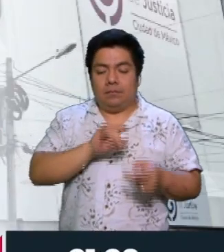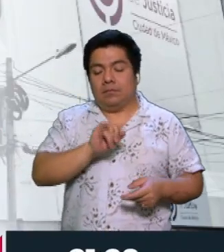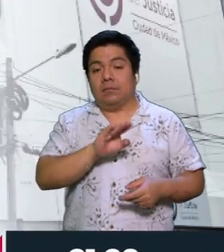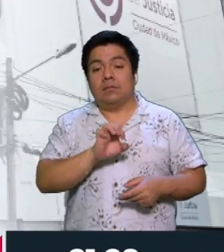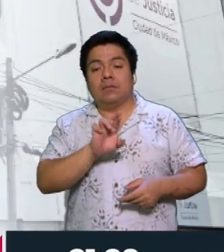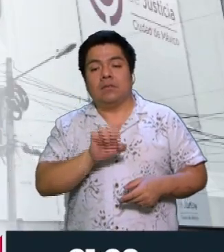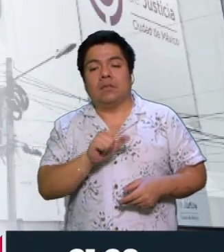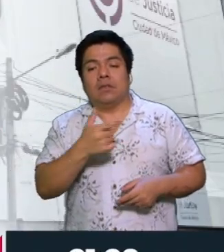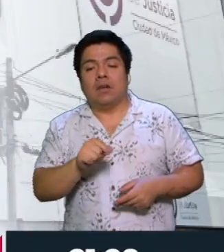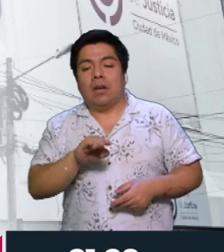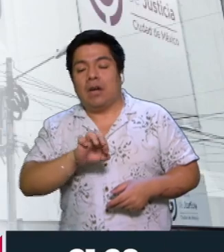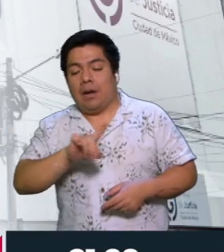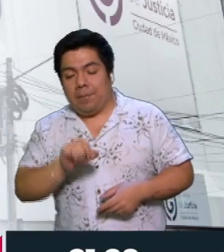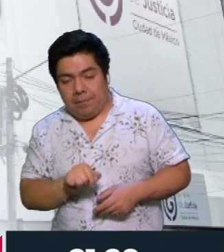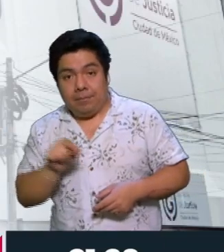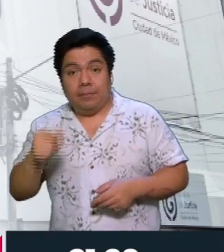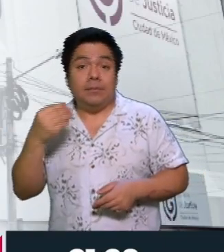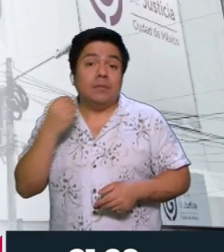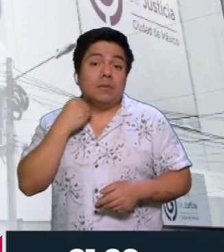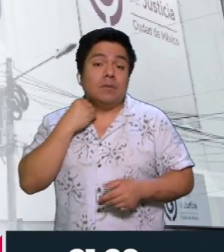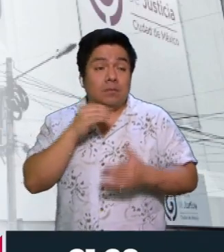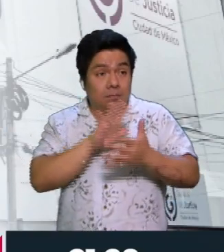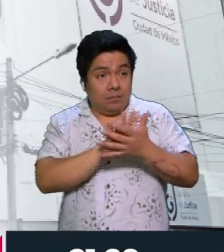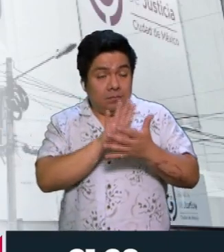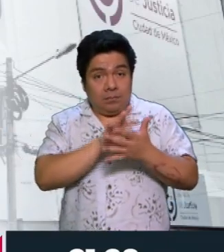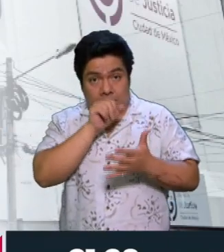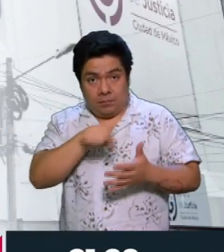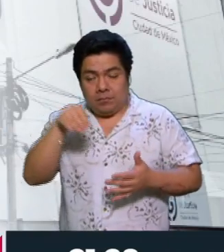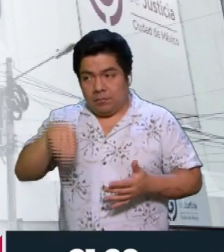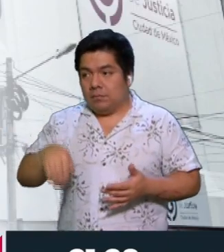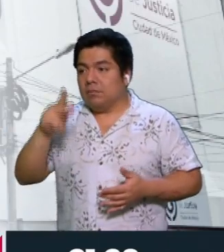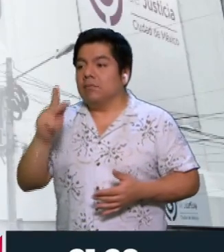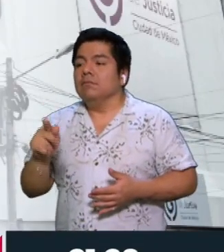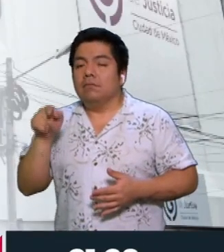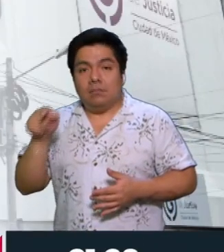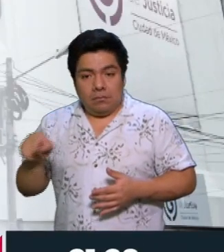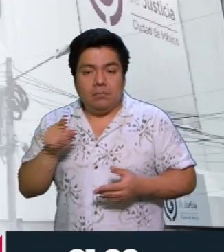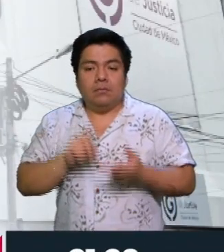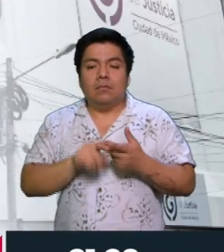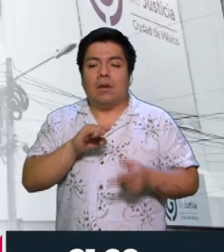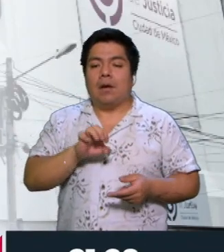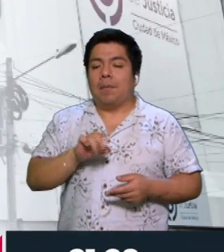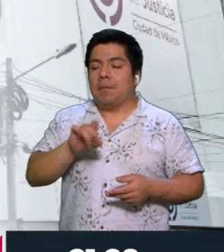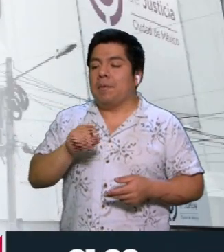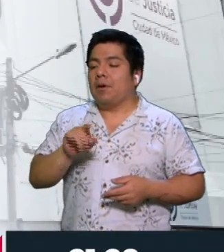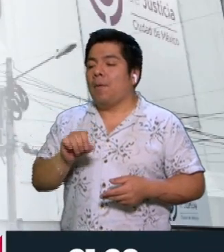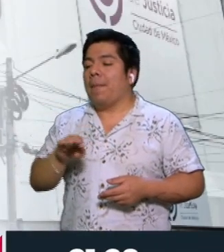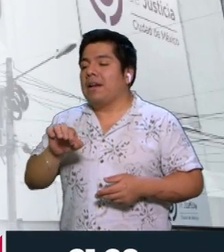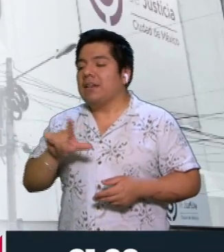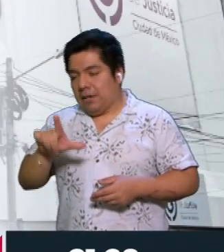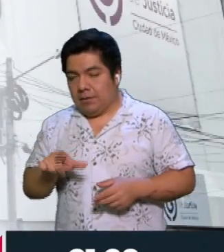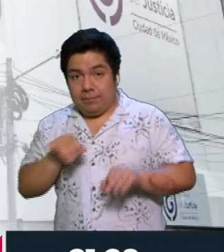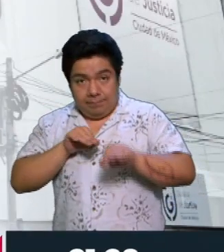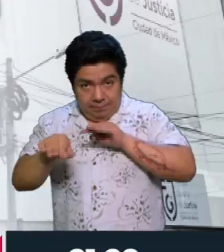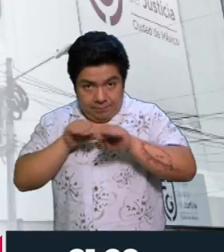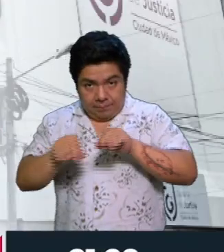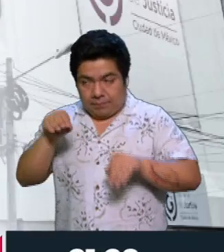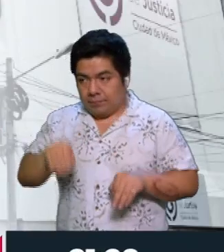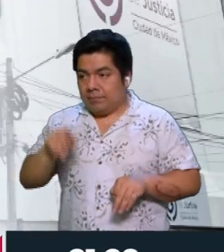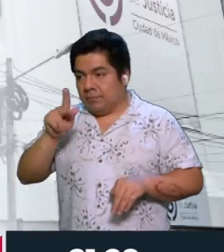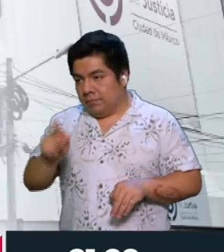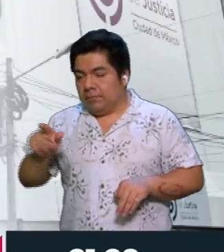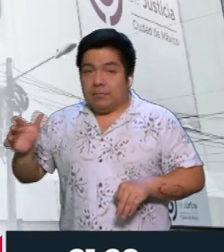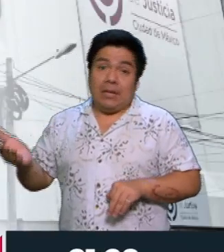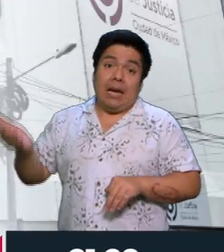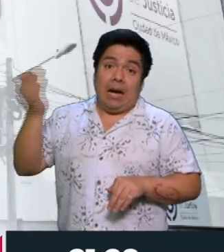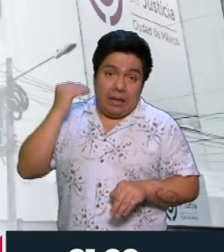García Ramírez doctor en derecho penal quien también ha sido agente del Ministerio Público Mario Alberto martel Gómez quien trabajó en el Ministerio Público del